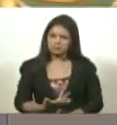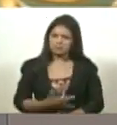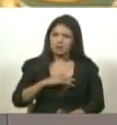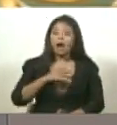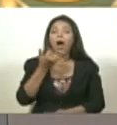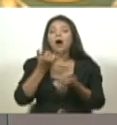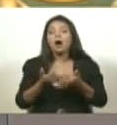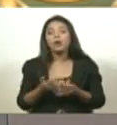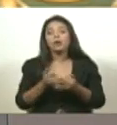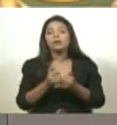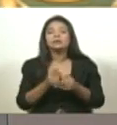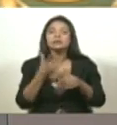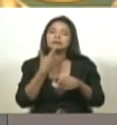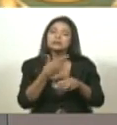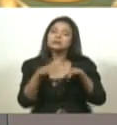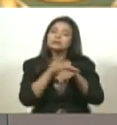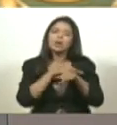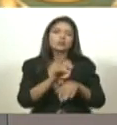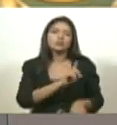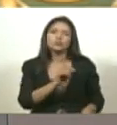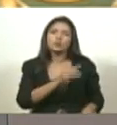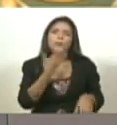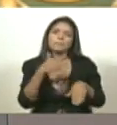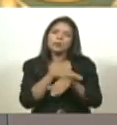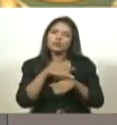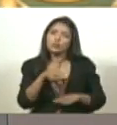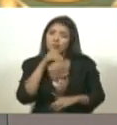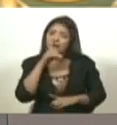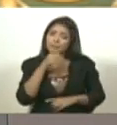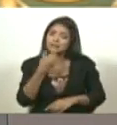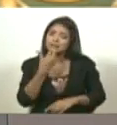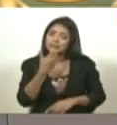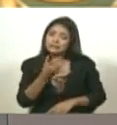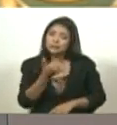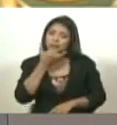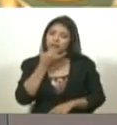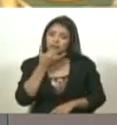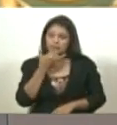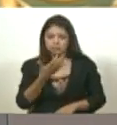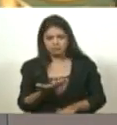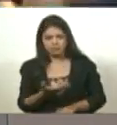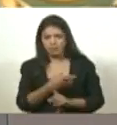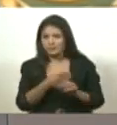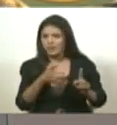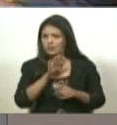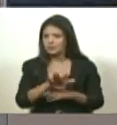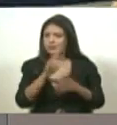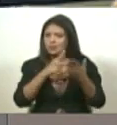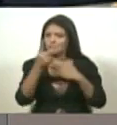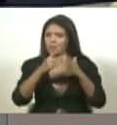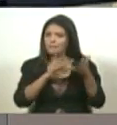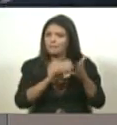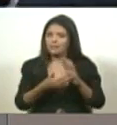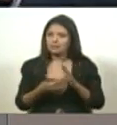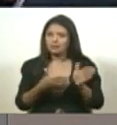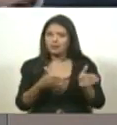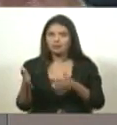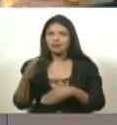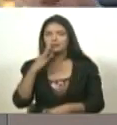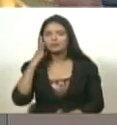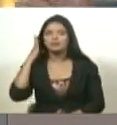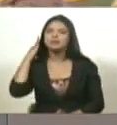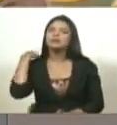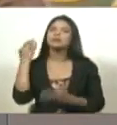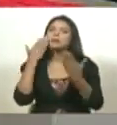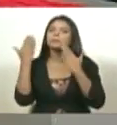nota por ahí en una esquina diciendo, no, nos arrepentimos de lo que hicieron, nos equivocamos. Pero esa es una técnica. Ahí está